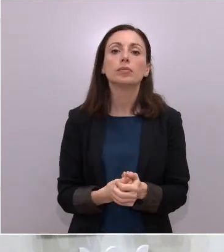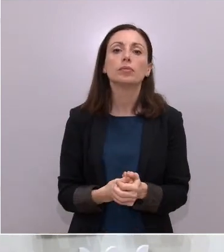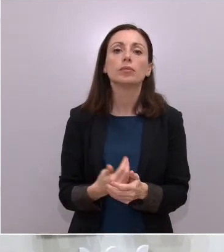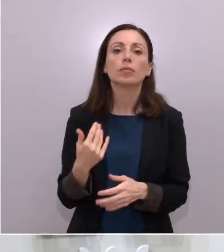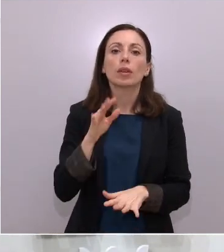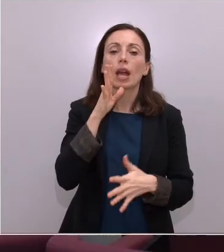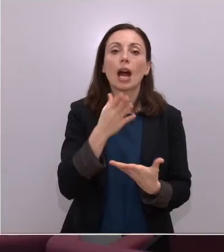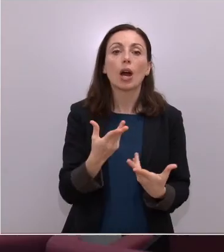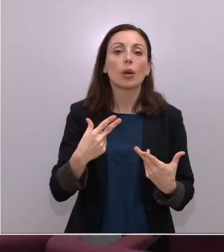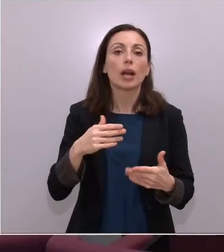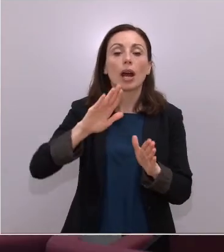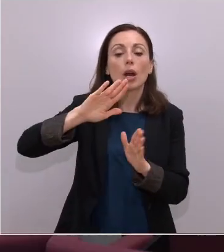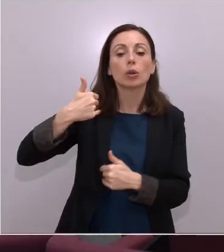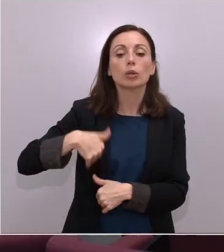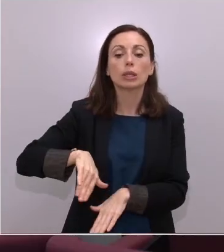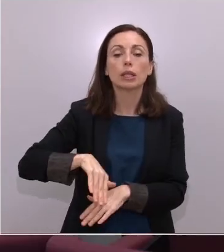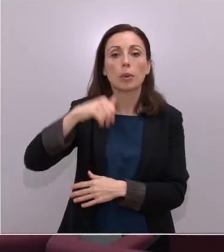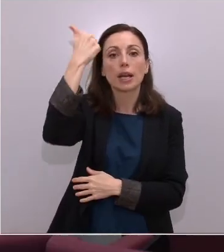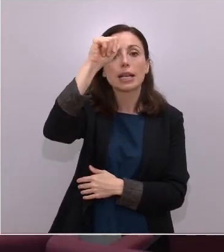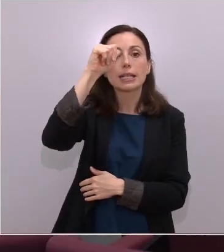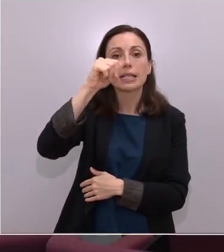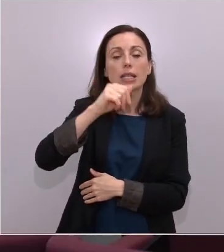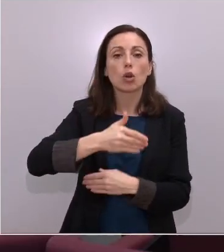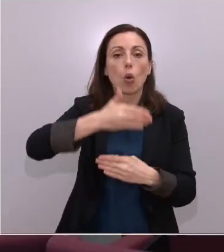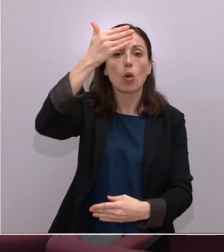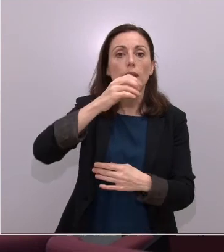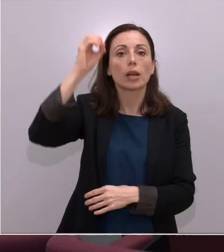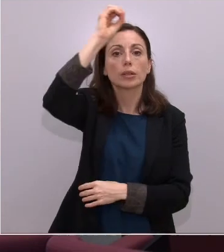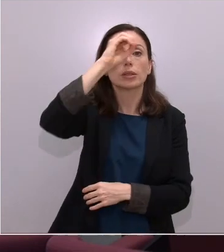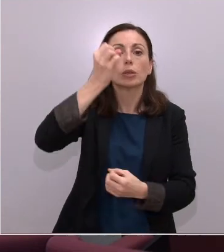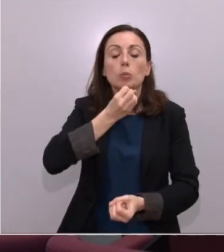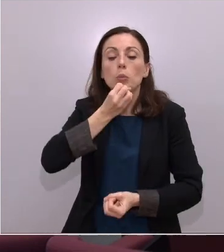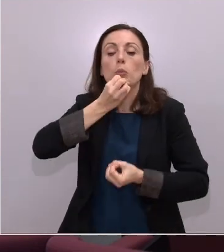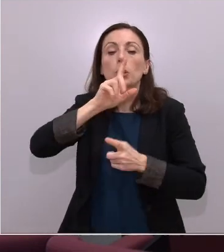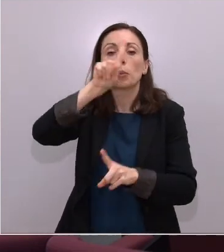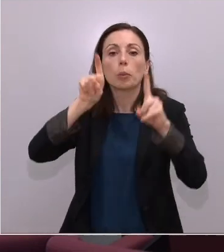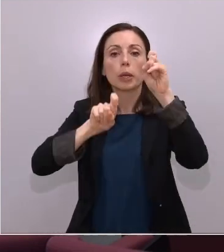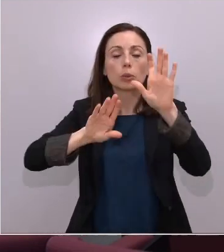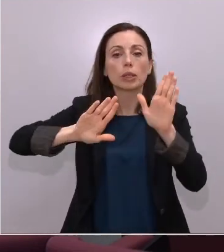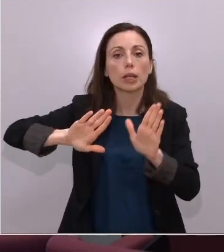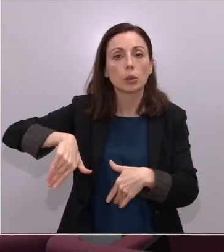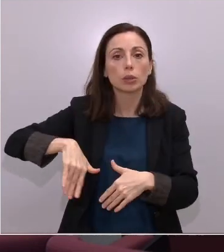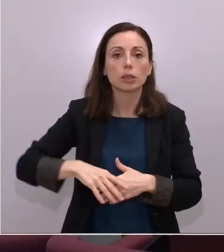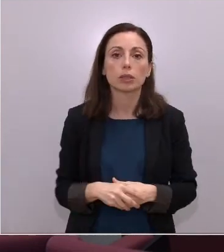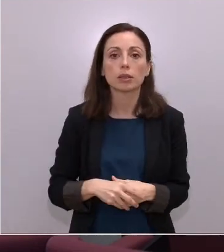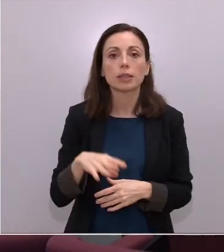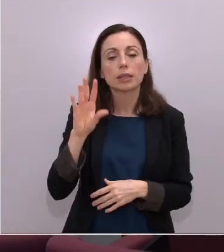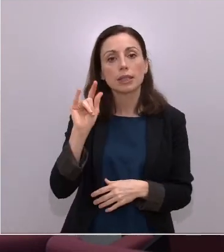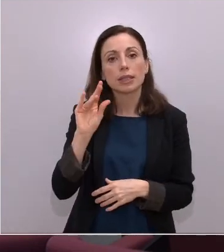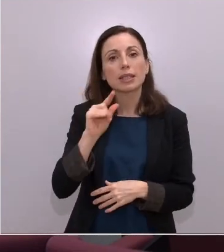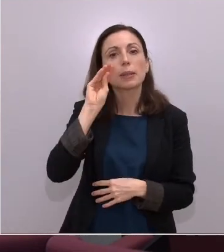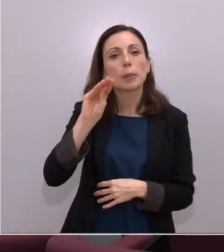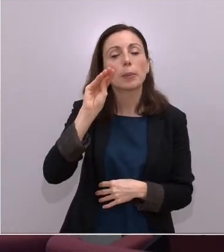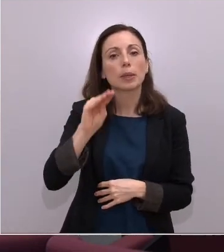Ya para concluir, Jorge Sánchez, de La Opinión, también quería lanzar una última cuestión. Sí, yo quería